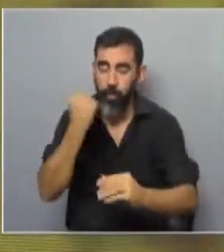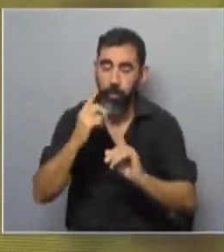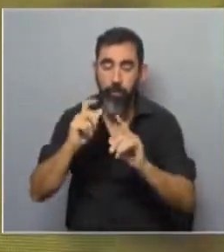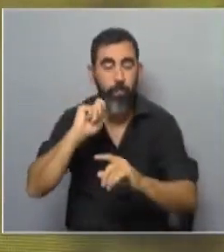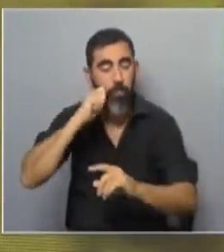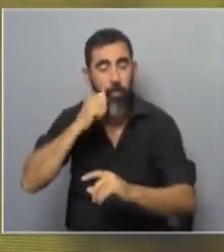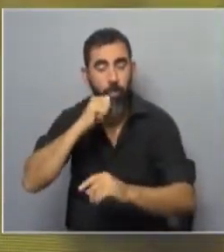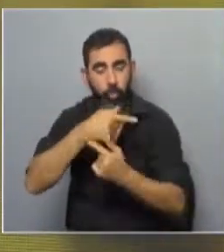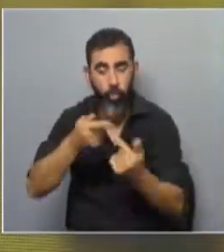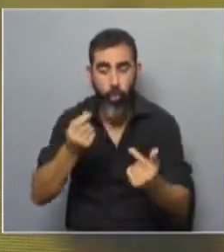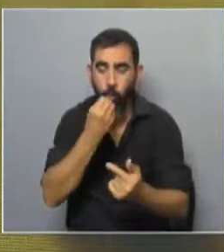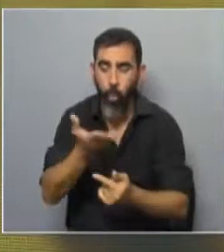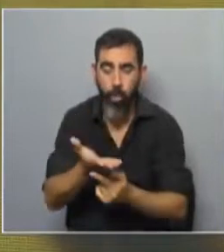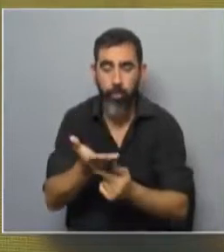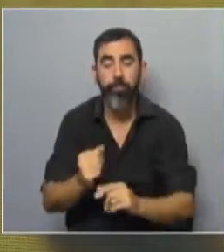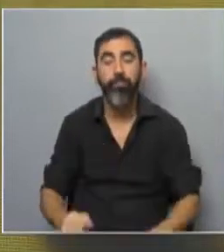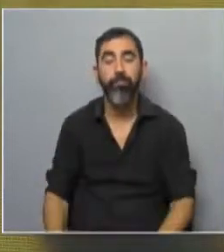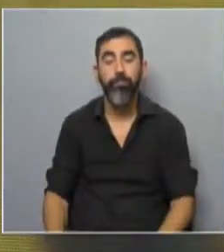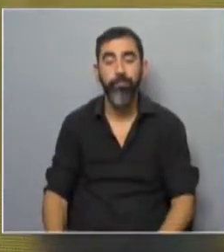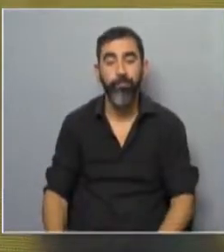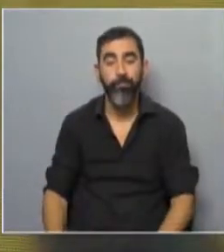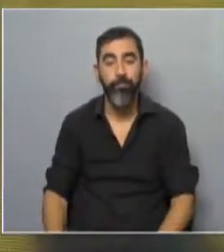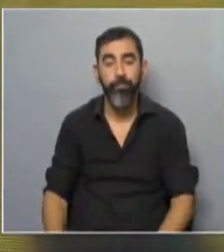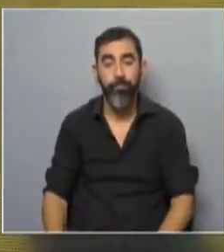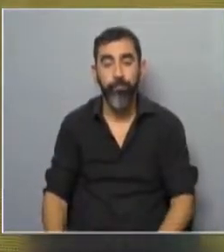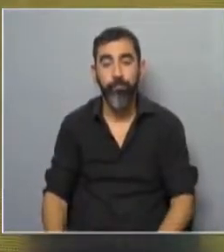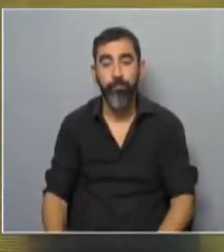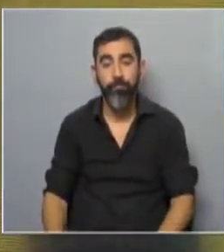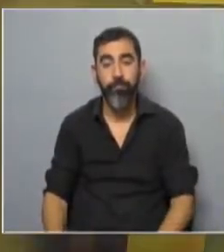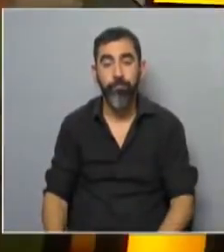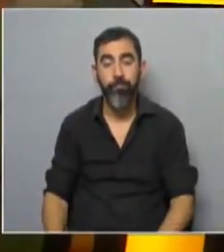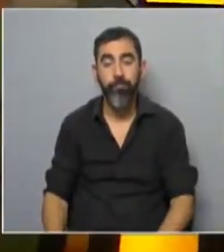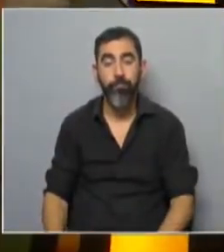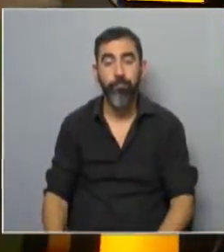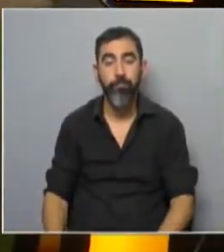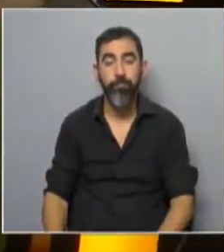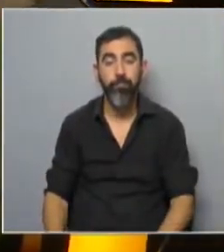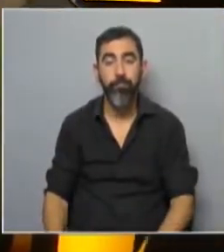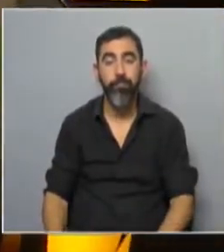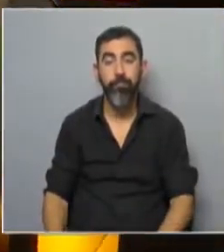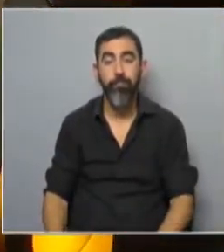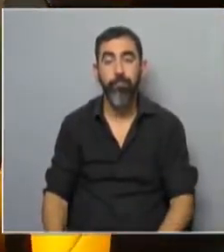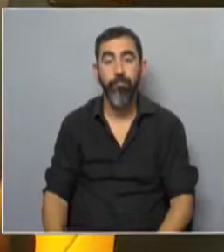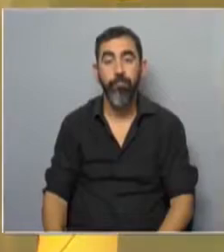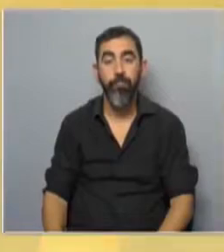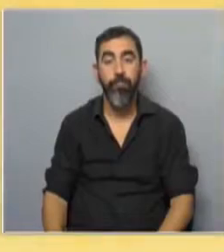rico todo lo que aporta el programa SciLab y bueno, nos lo cuenta Florencia.